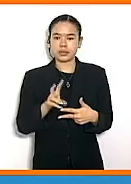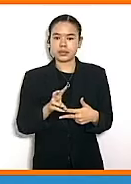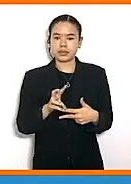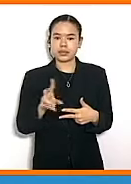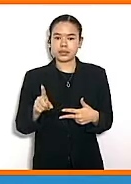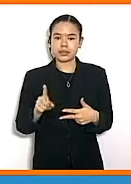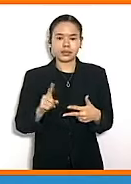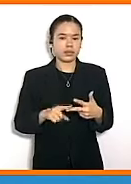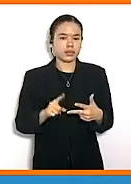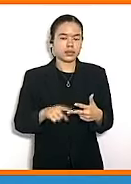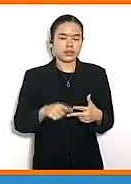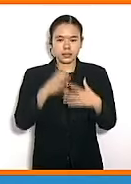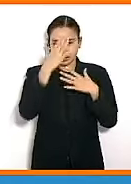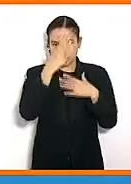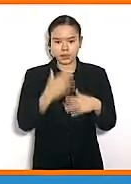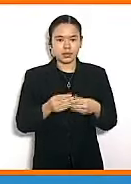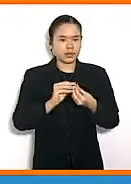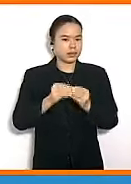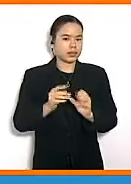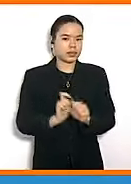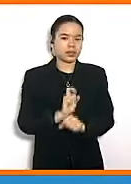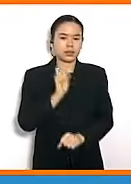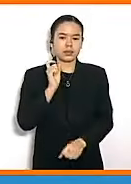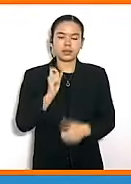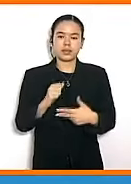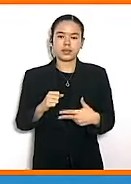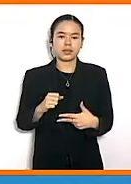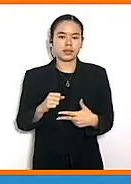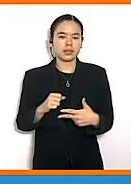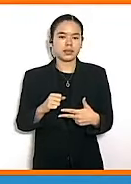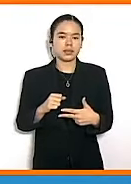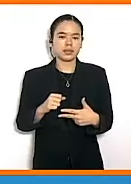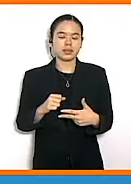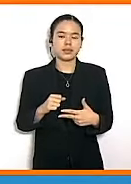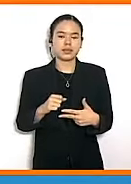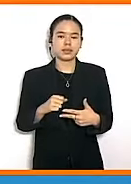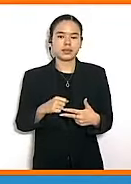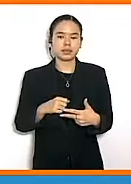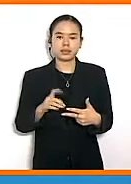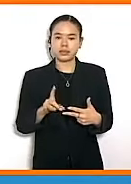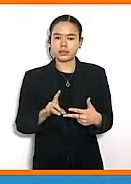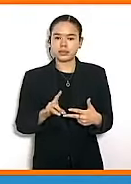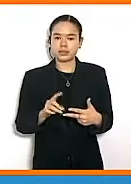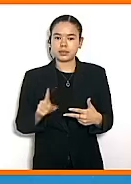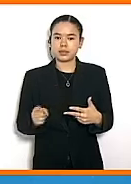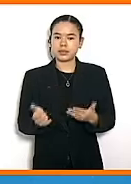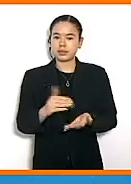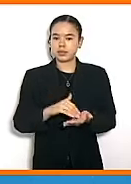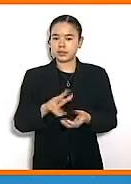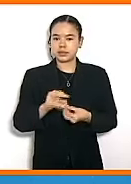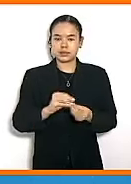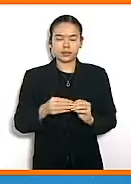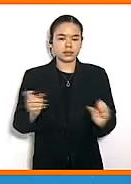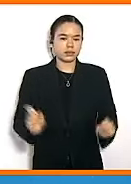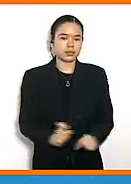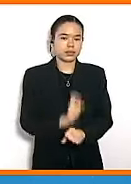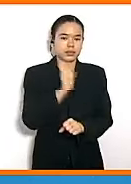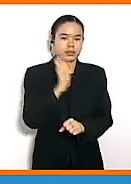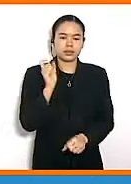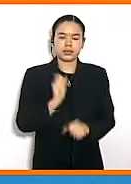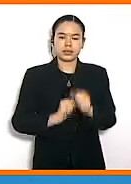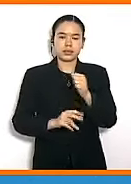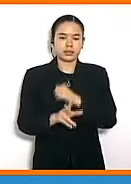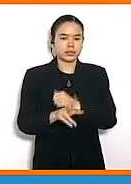61, tercer y decisivo número ganador. Y este es el 81. Con mucho gusto repito tus